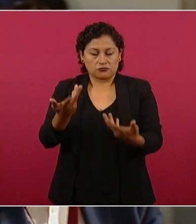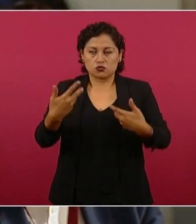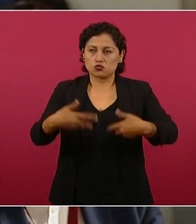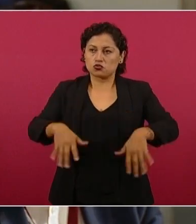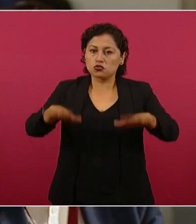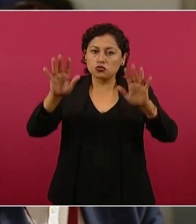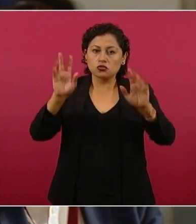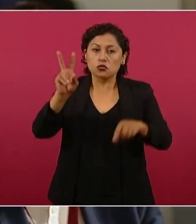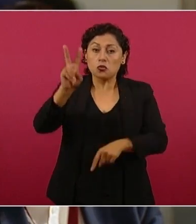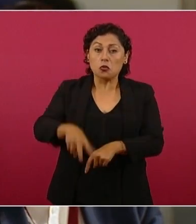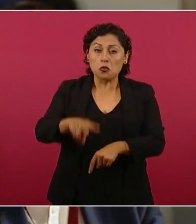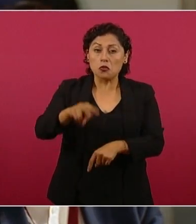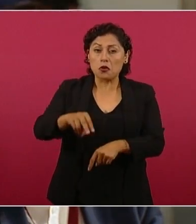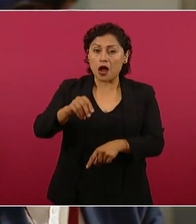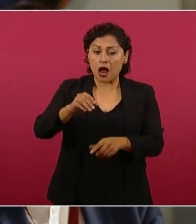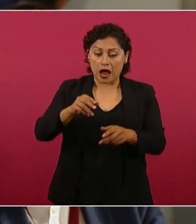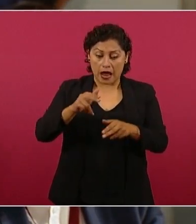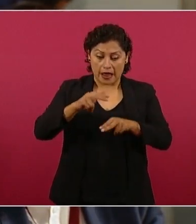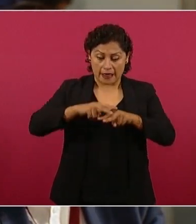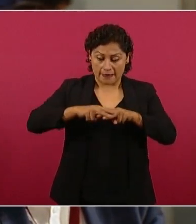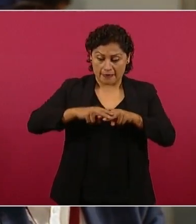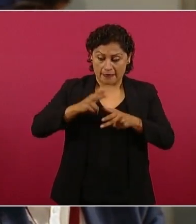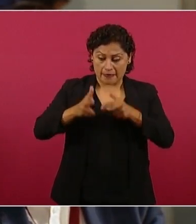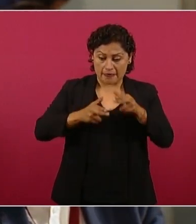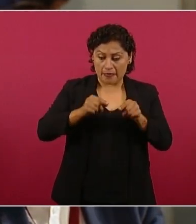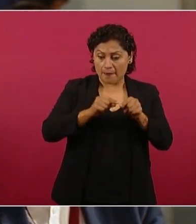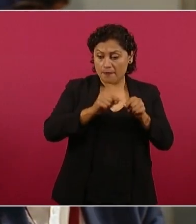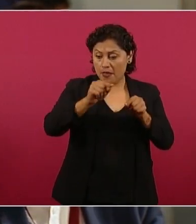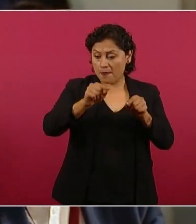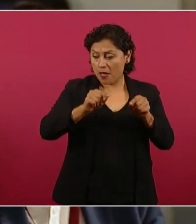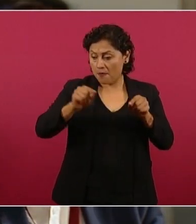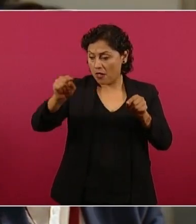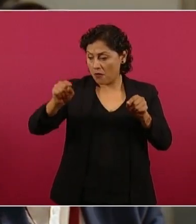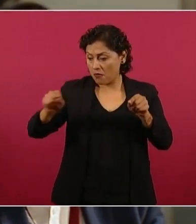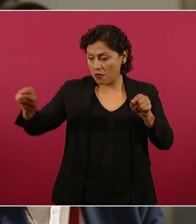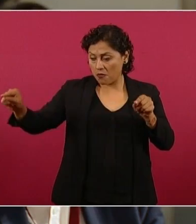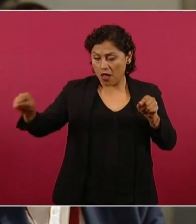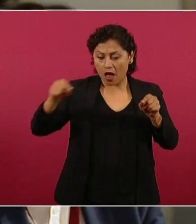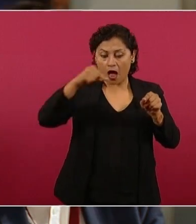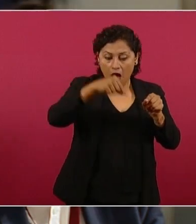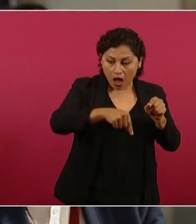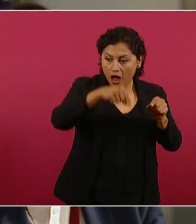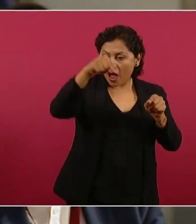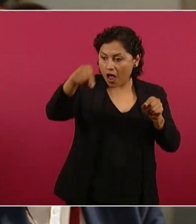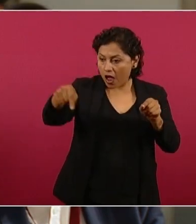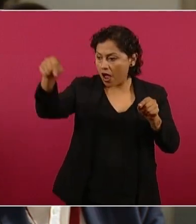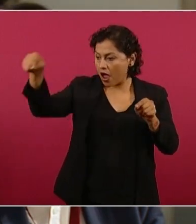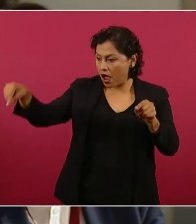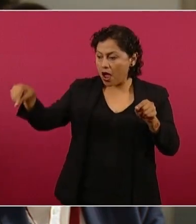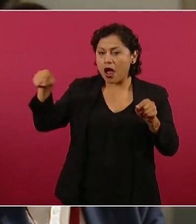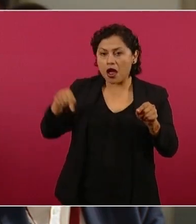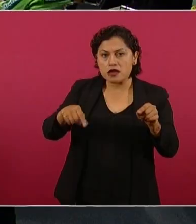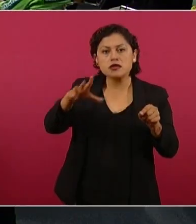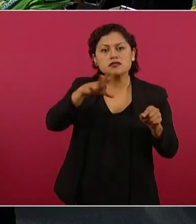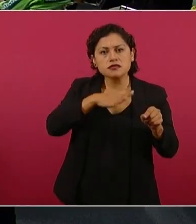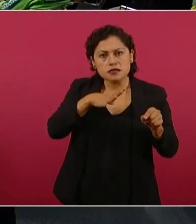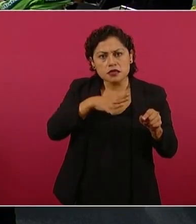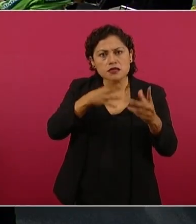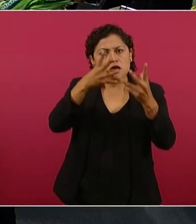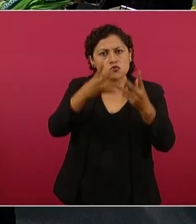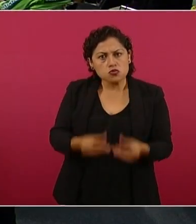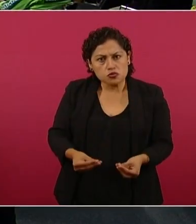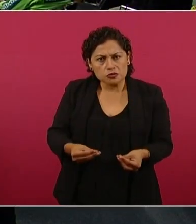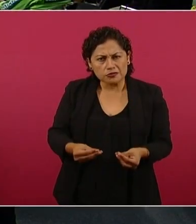arqueológicos en toda la ruta, pero es en el tramo 5 donde les da mucha preocupación. Entonces,